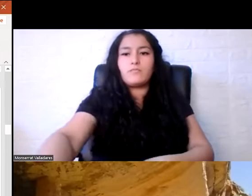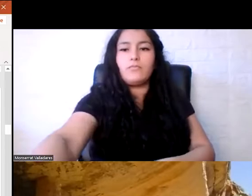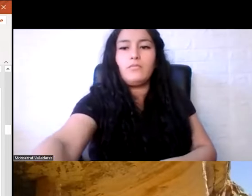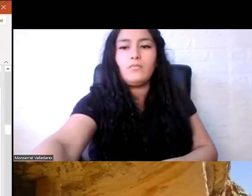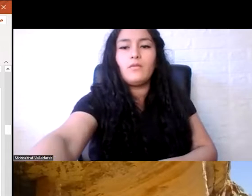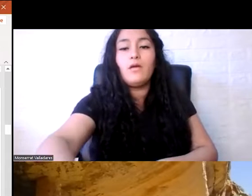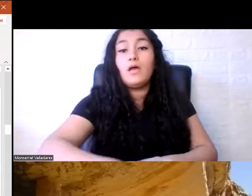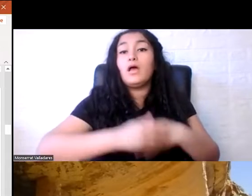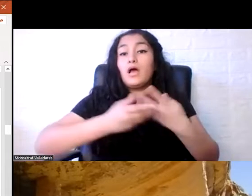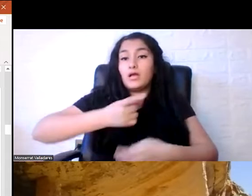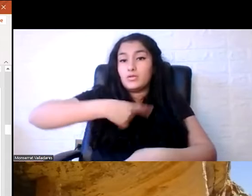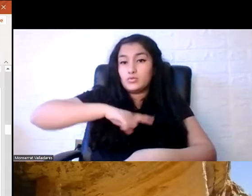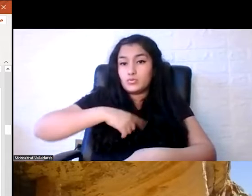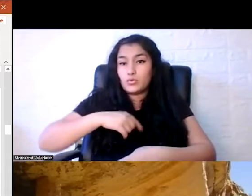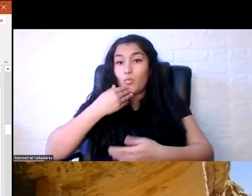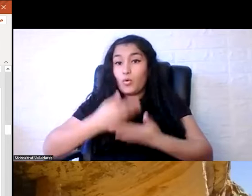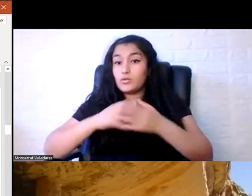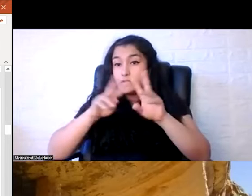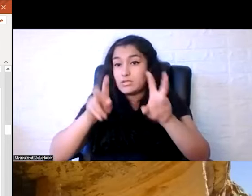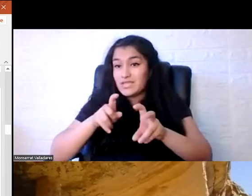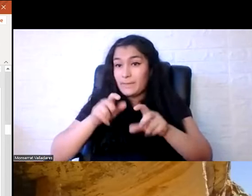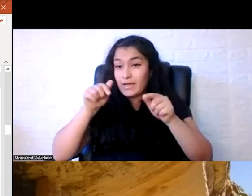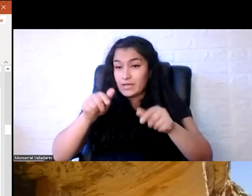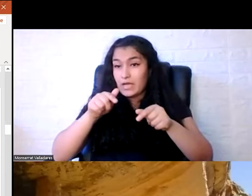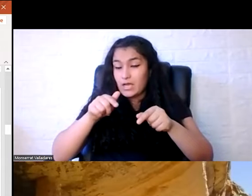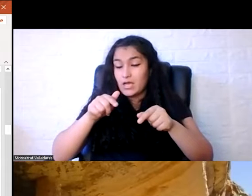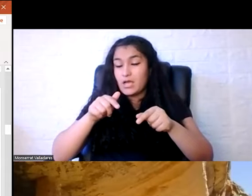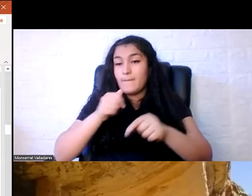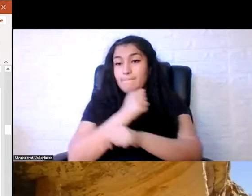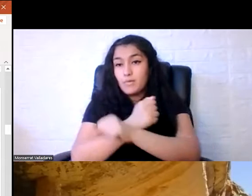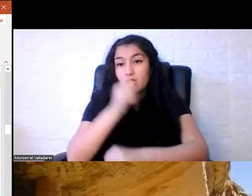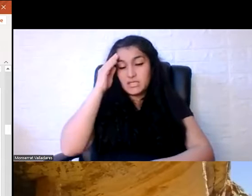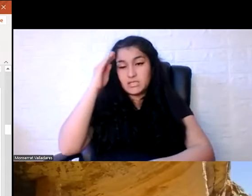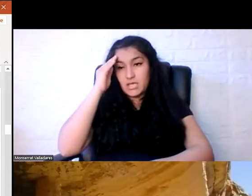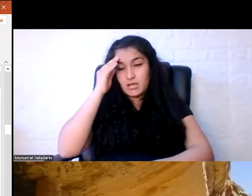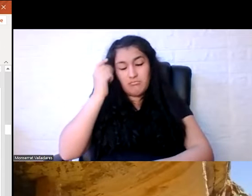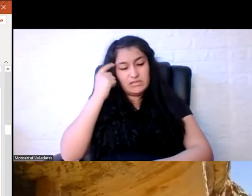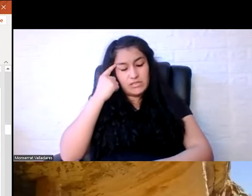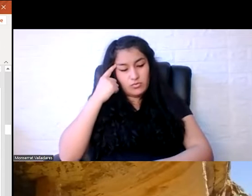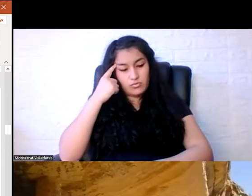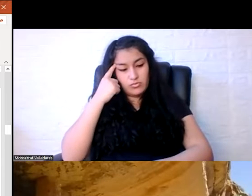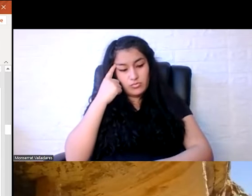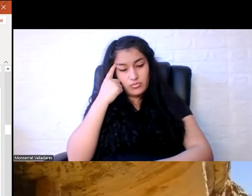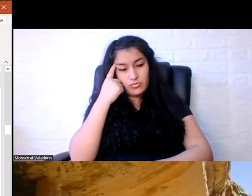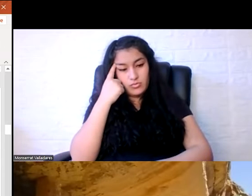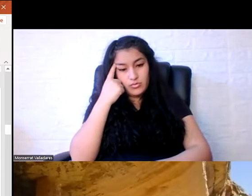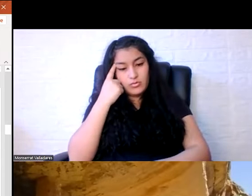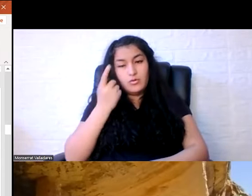nosotros al abordar este trabajo en la policía nos dijimos, no podemos medir,